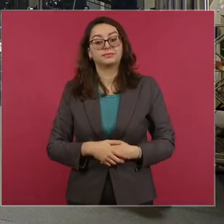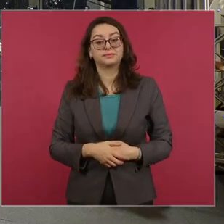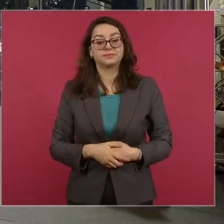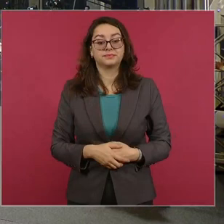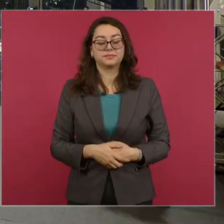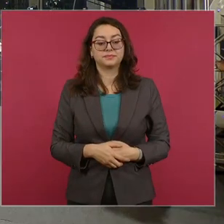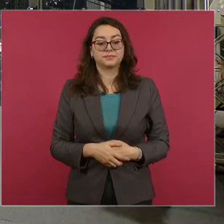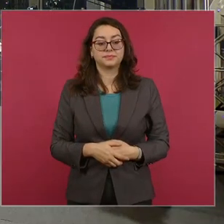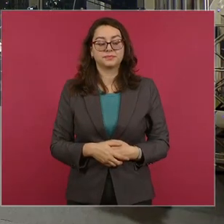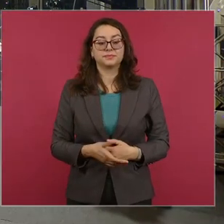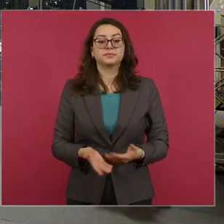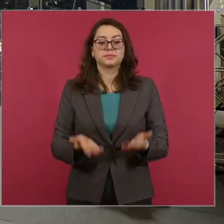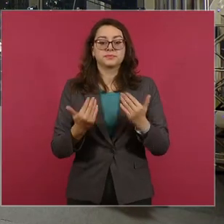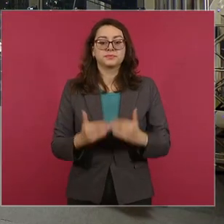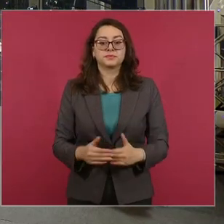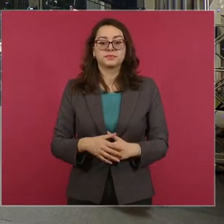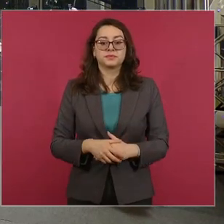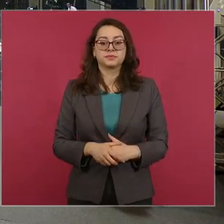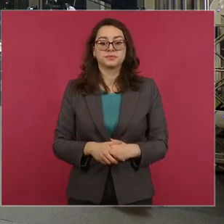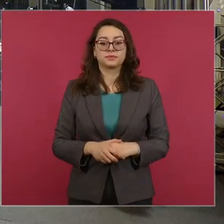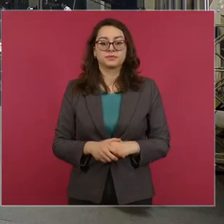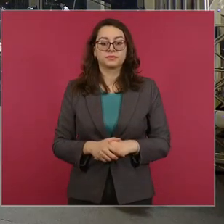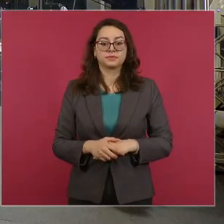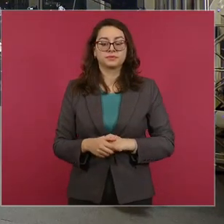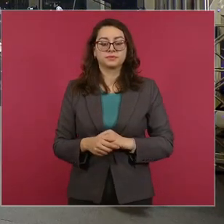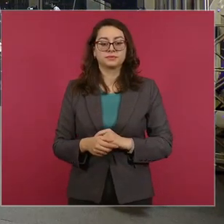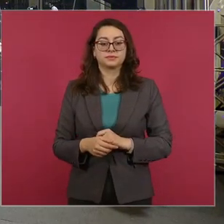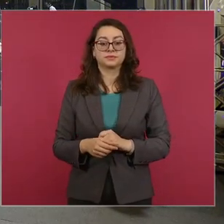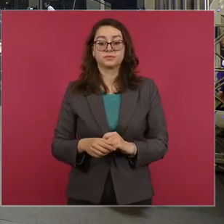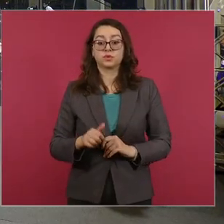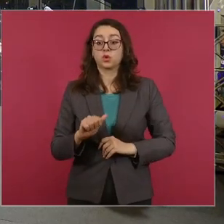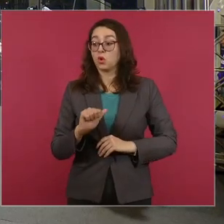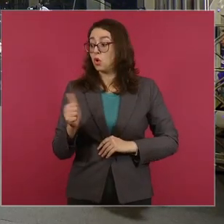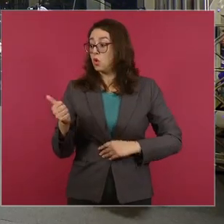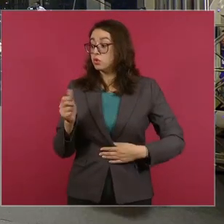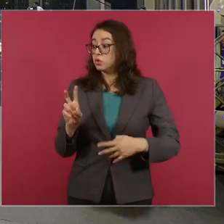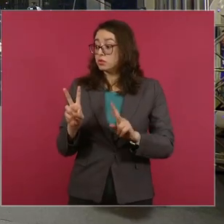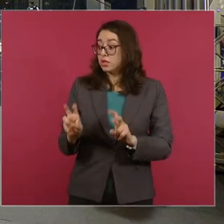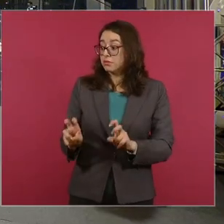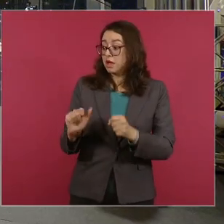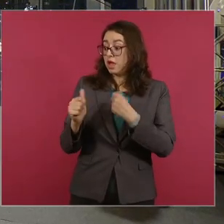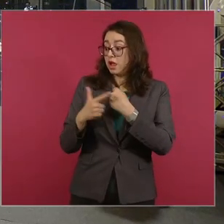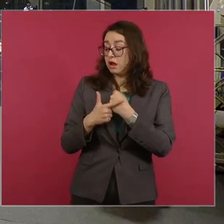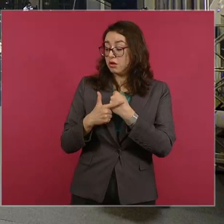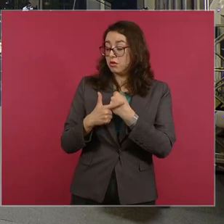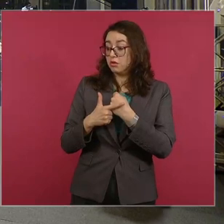vamos adelante no tenemos otra cosa tienen